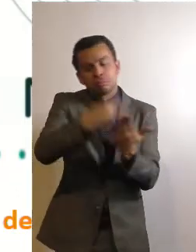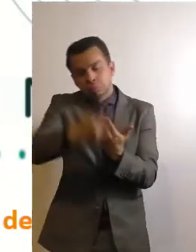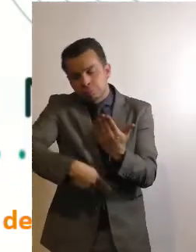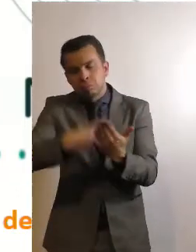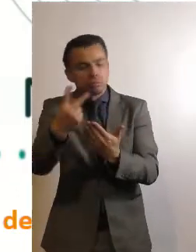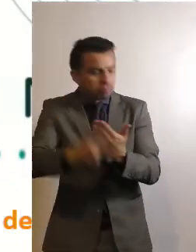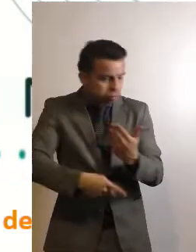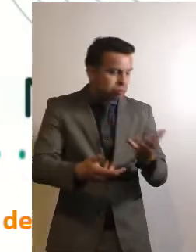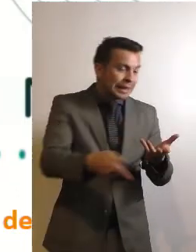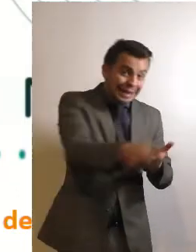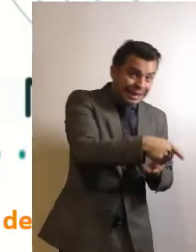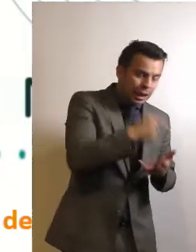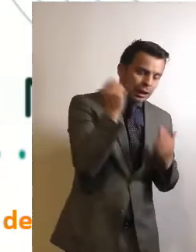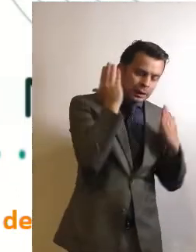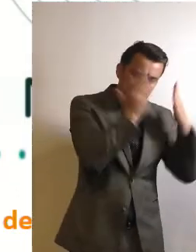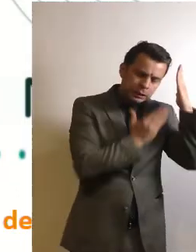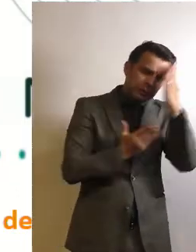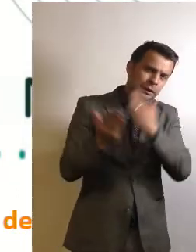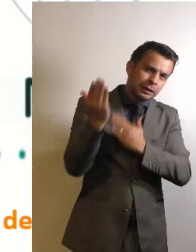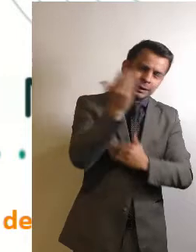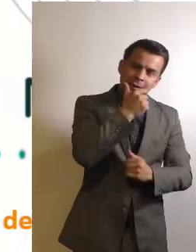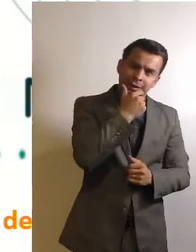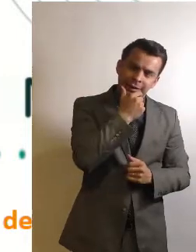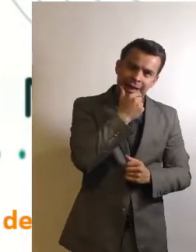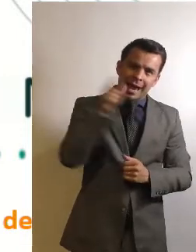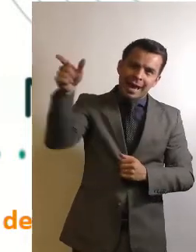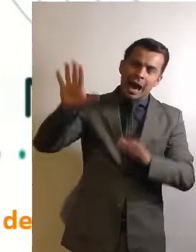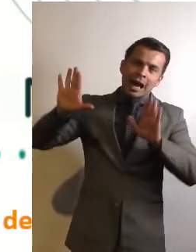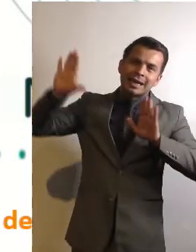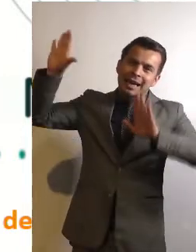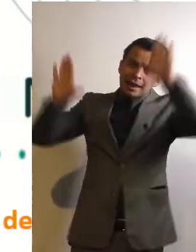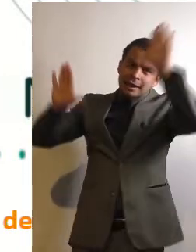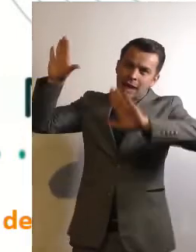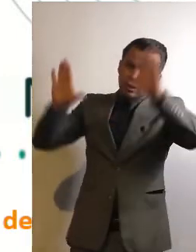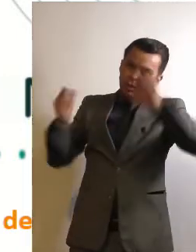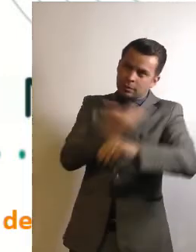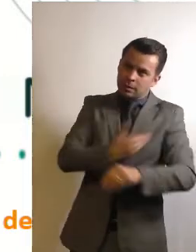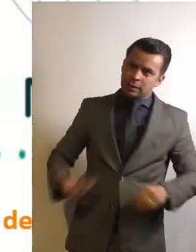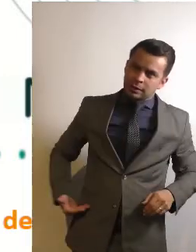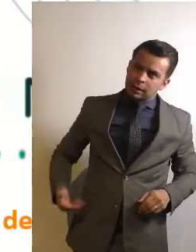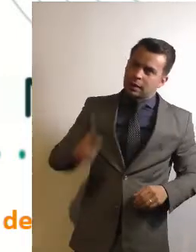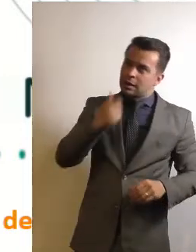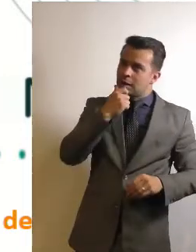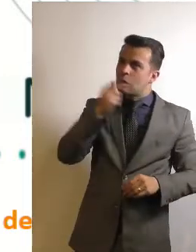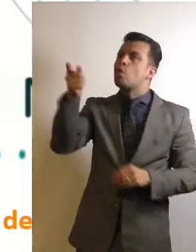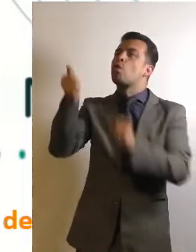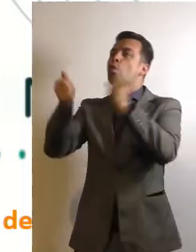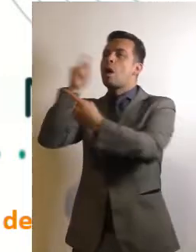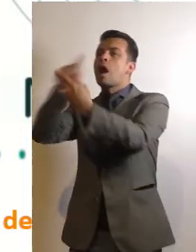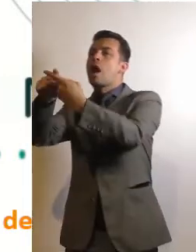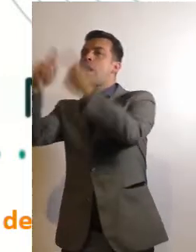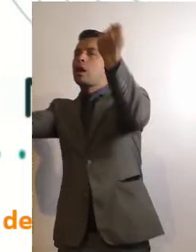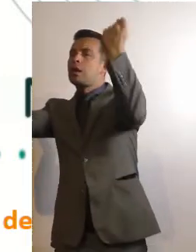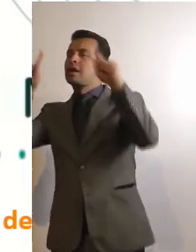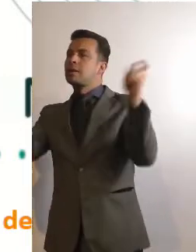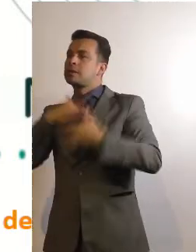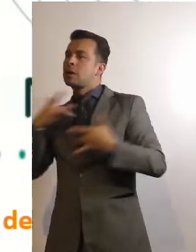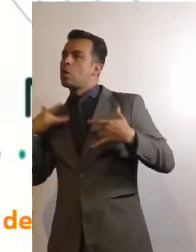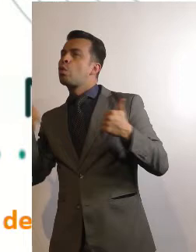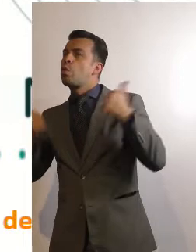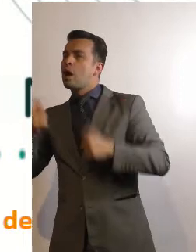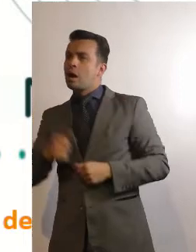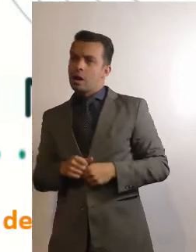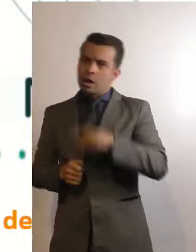cuál es la intención de los candidatos para trabajar los temas de salud y desde allí